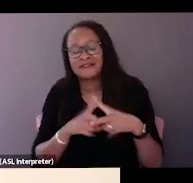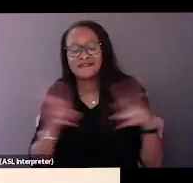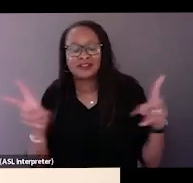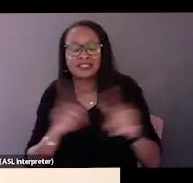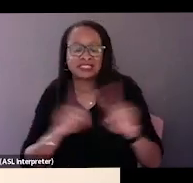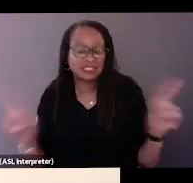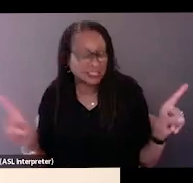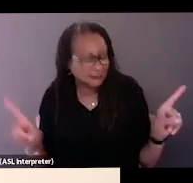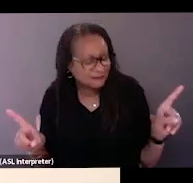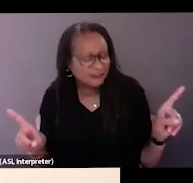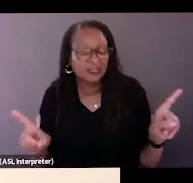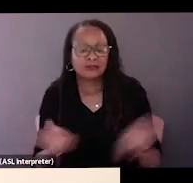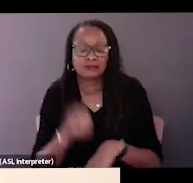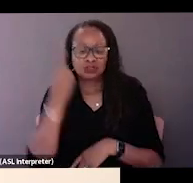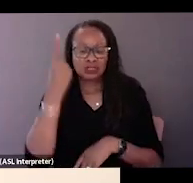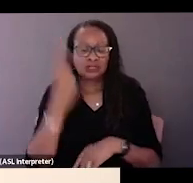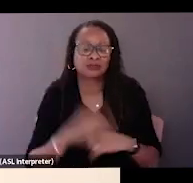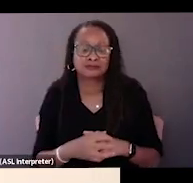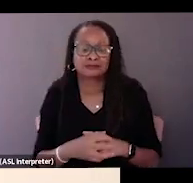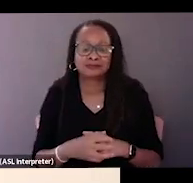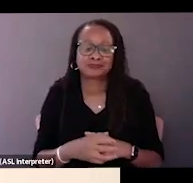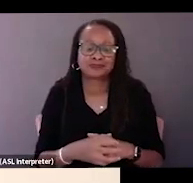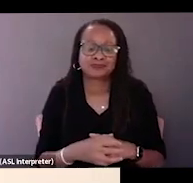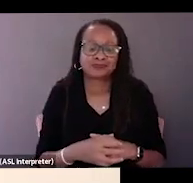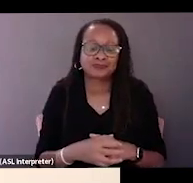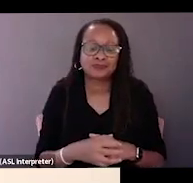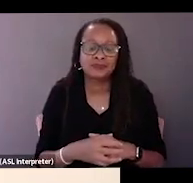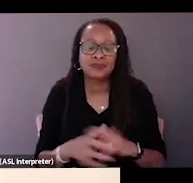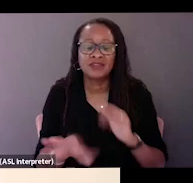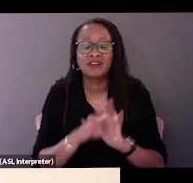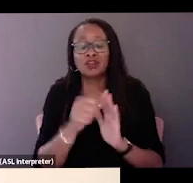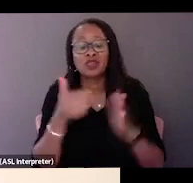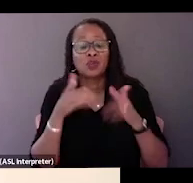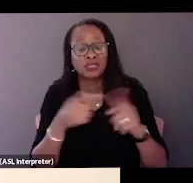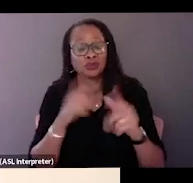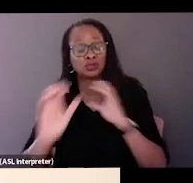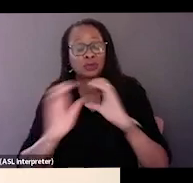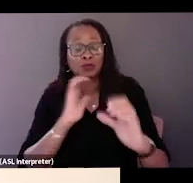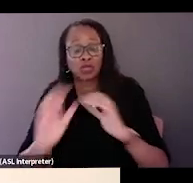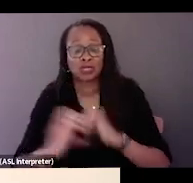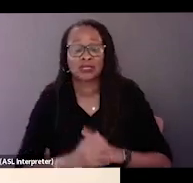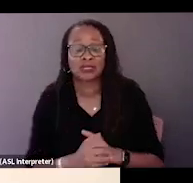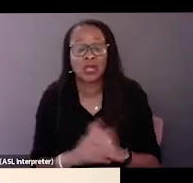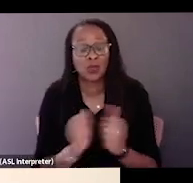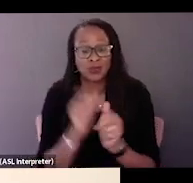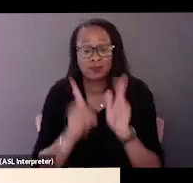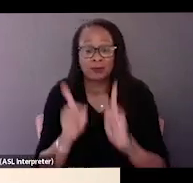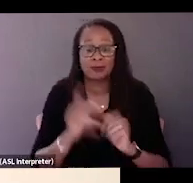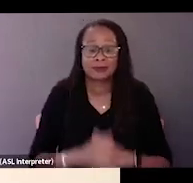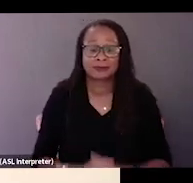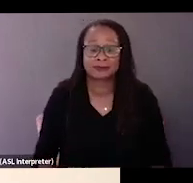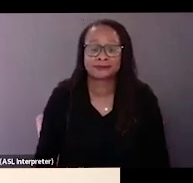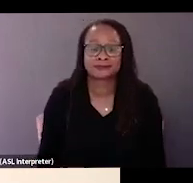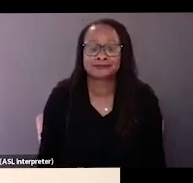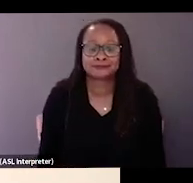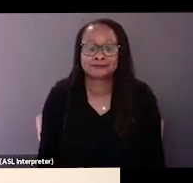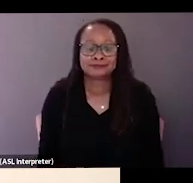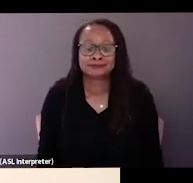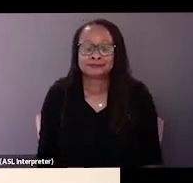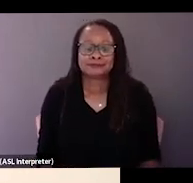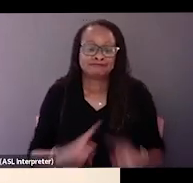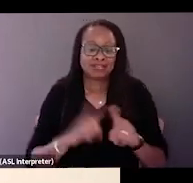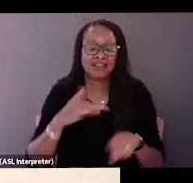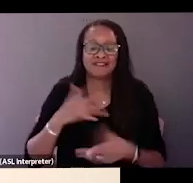comunicarme con los demás. Pero yo siento que este camino de soledad